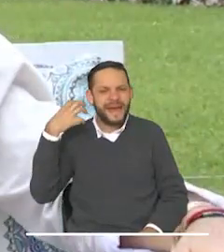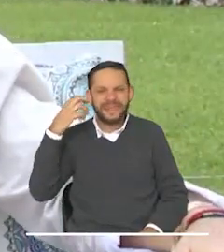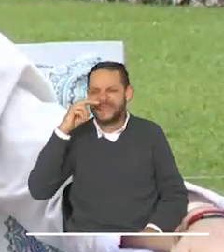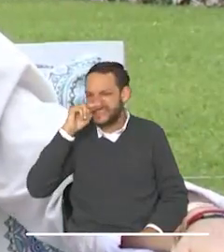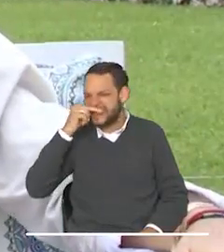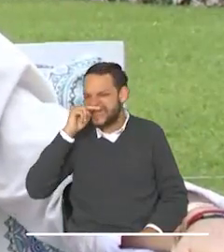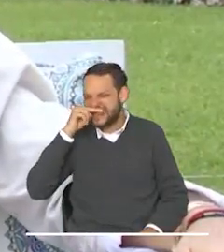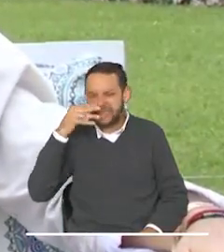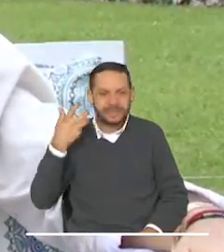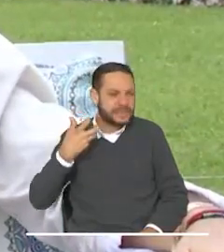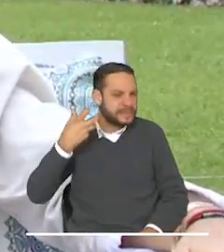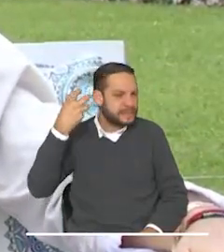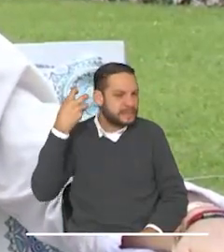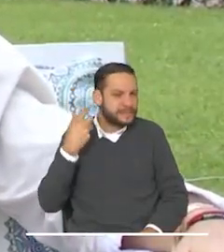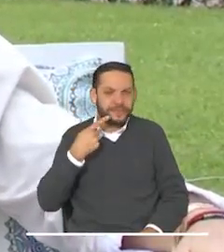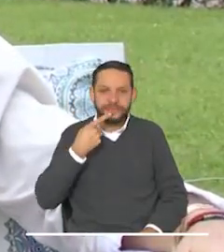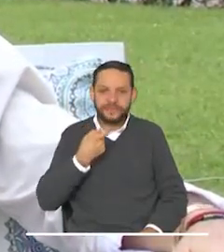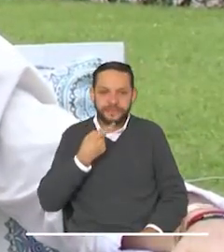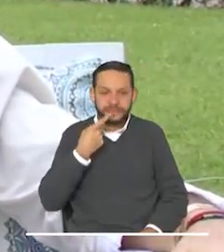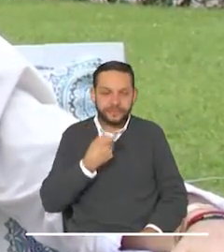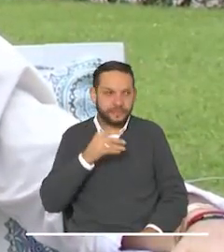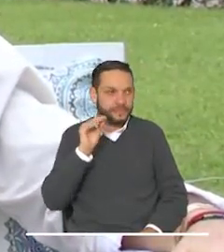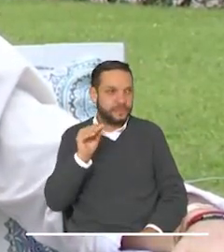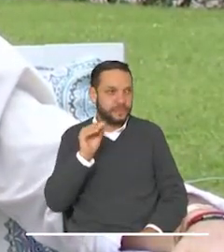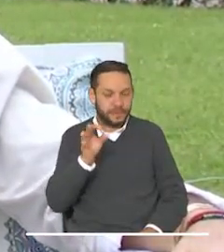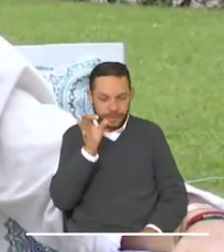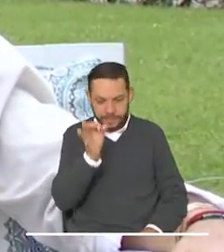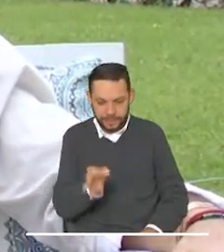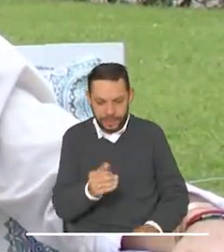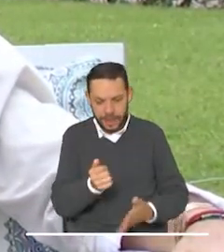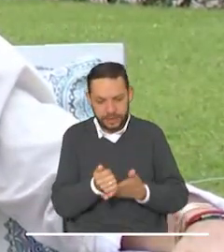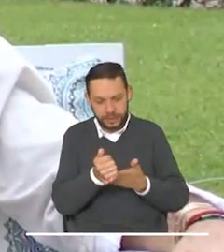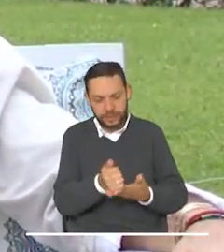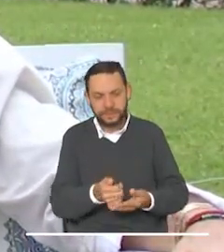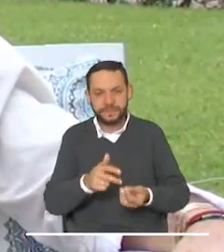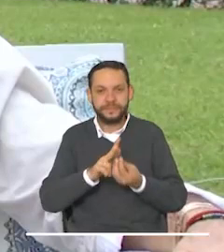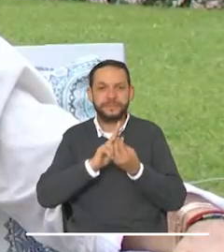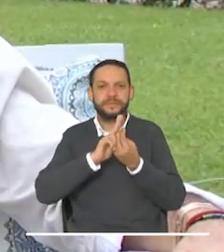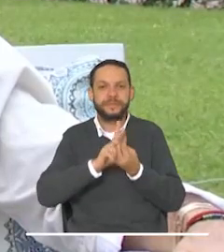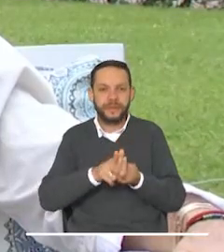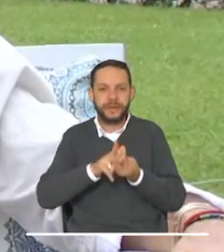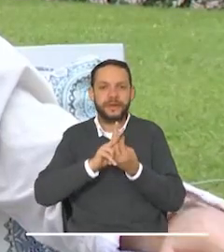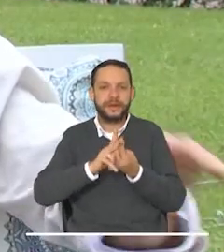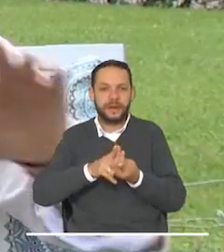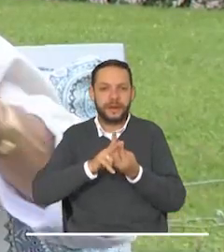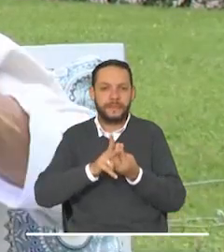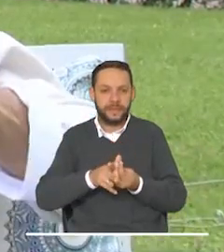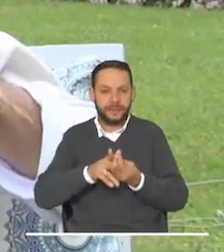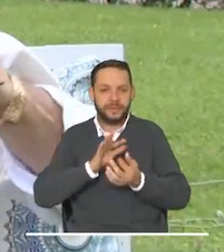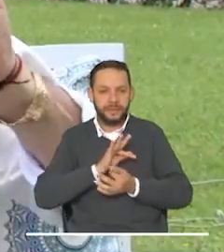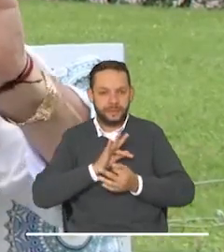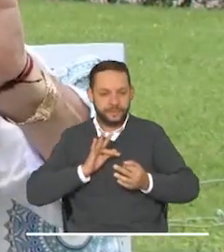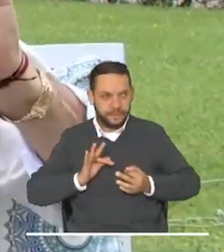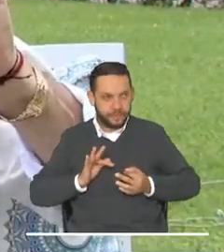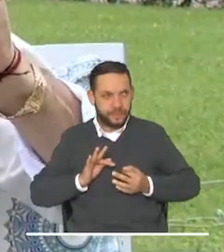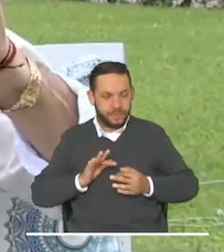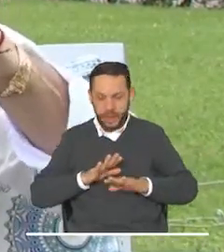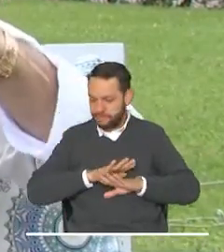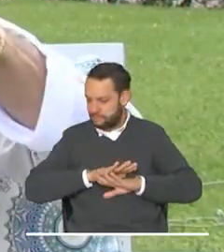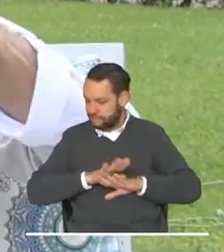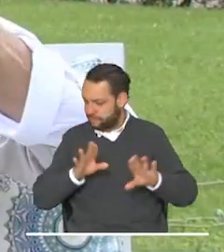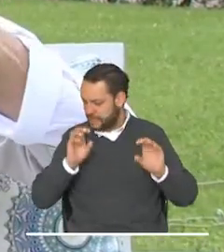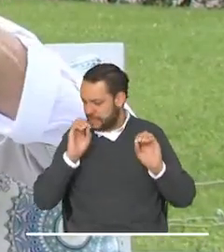estos programas de transformación se convierten en una gran herramienta terapéutica sin medicamentos